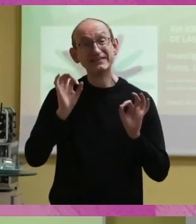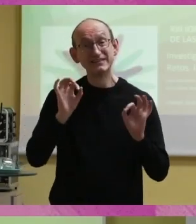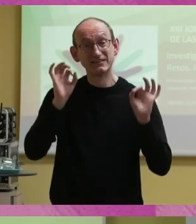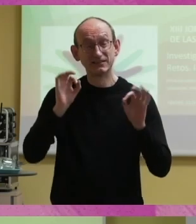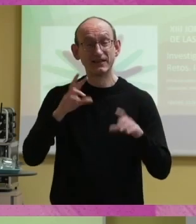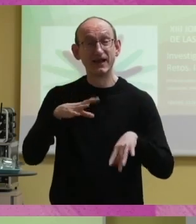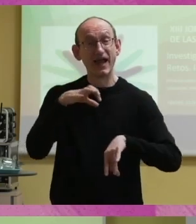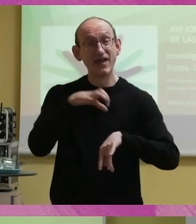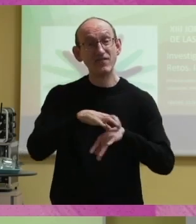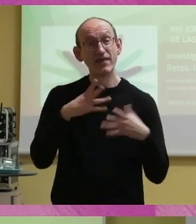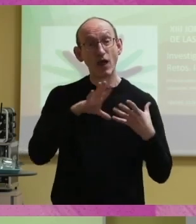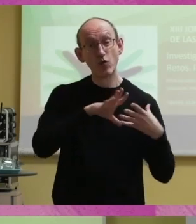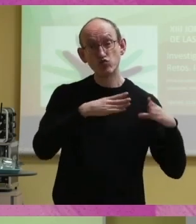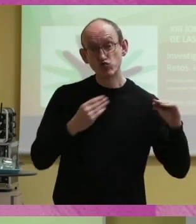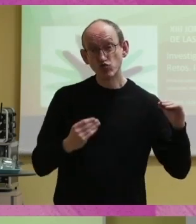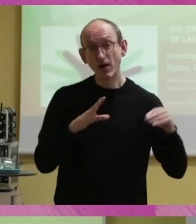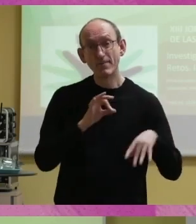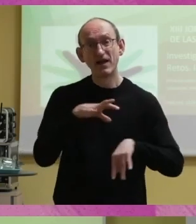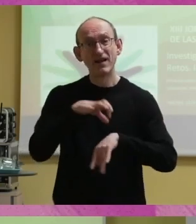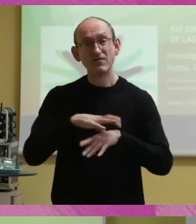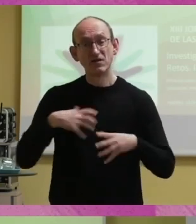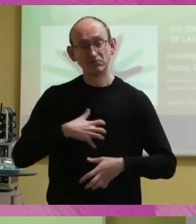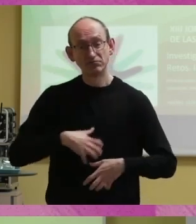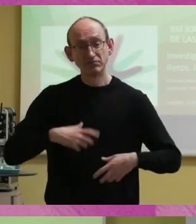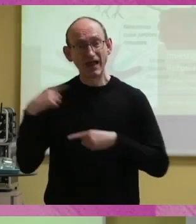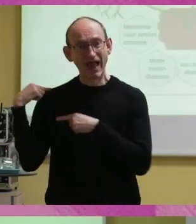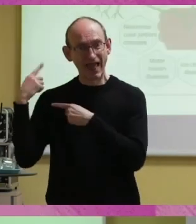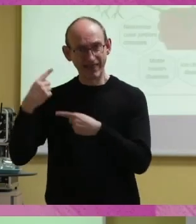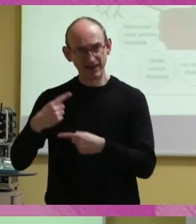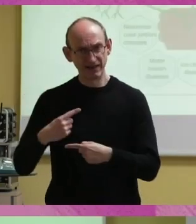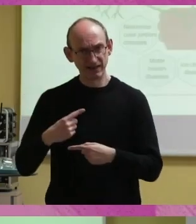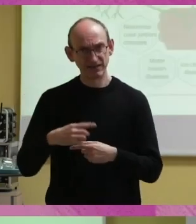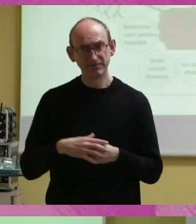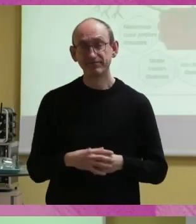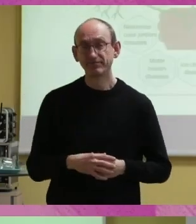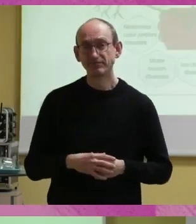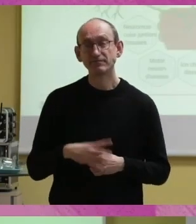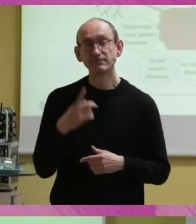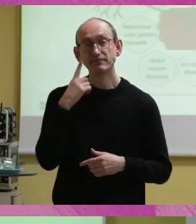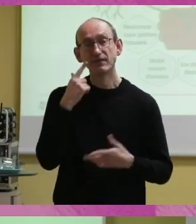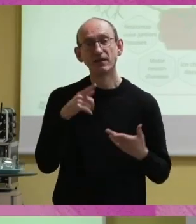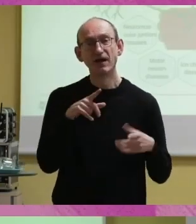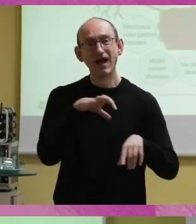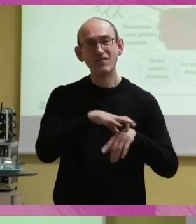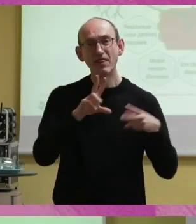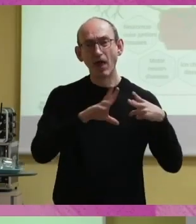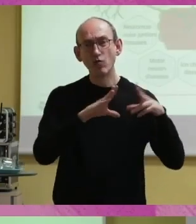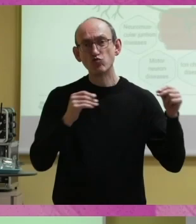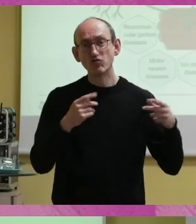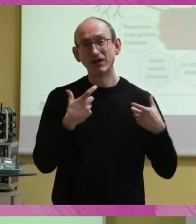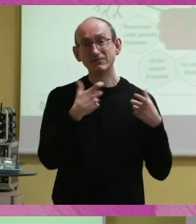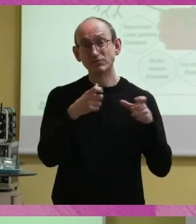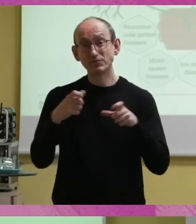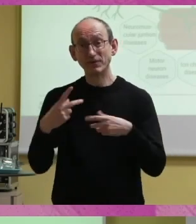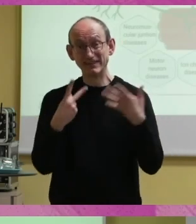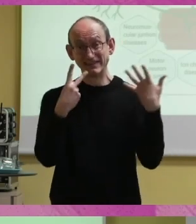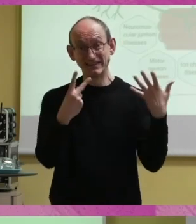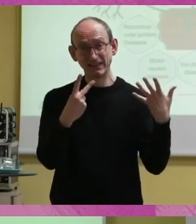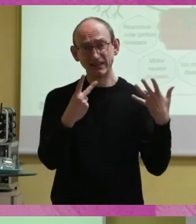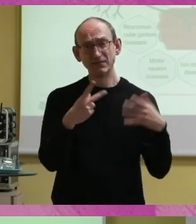enfermedades musculares y a las enfermedades metabólicas hereditarias. Veréis, musculares hay como 7 categorías y